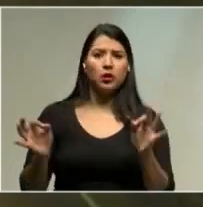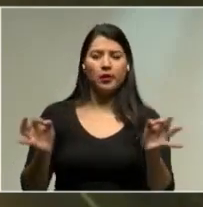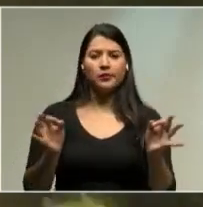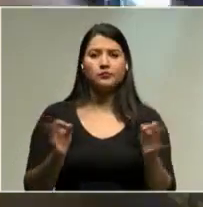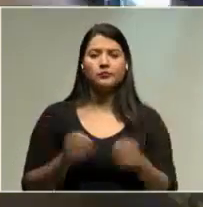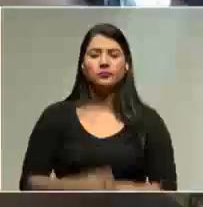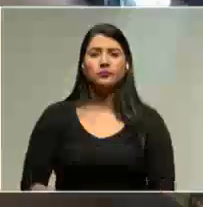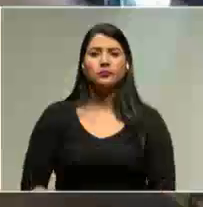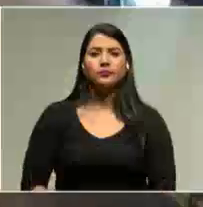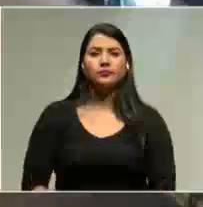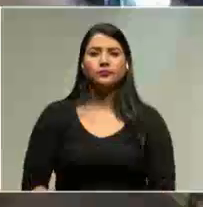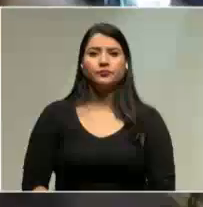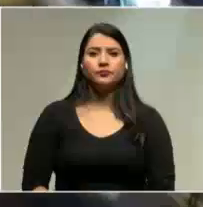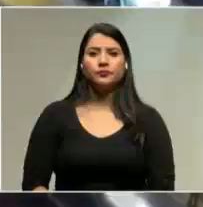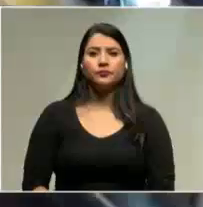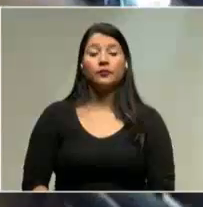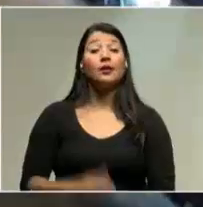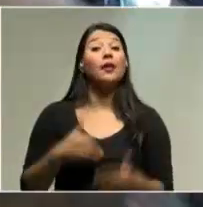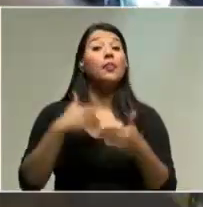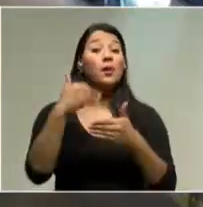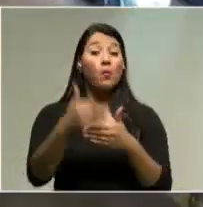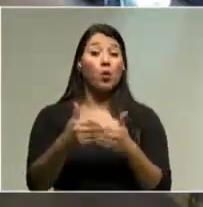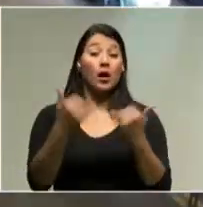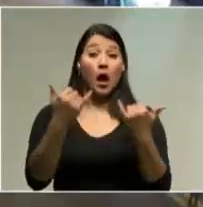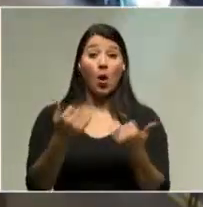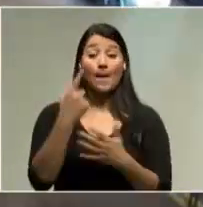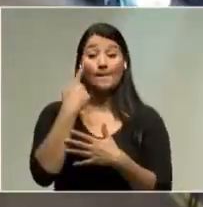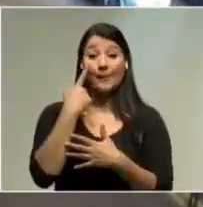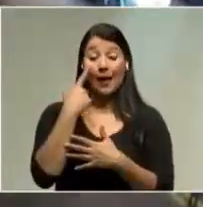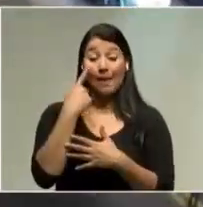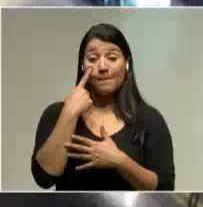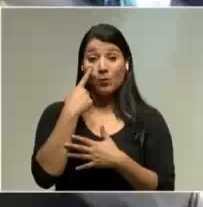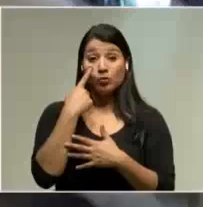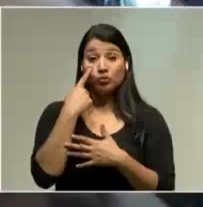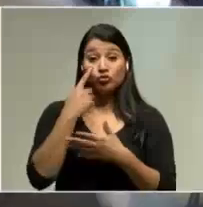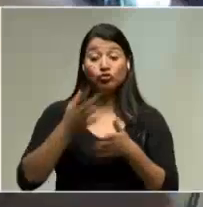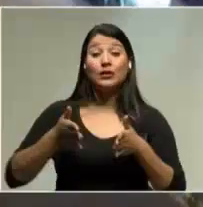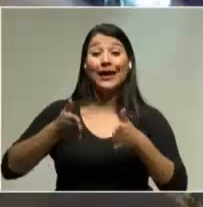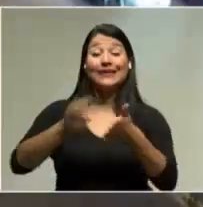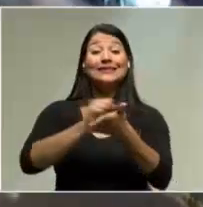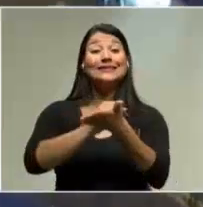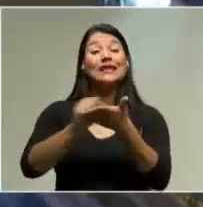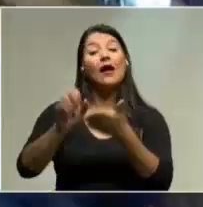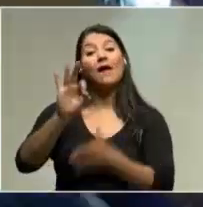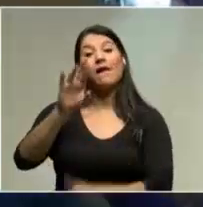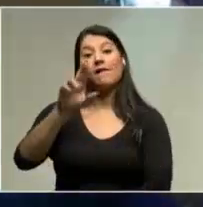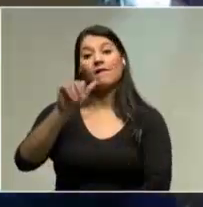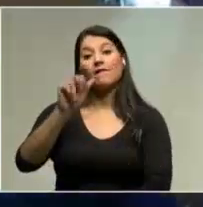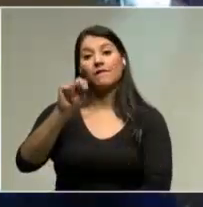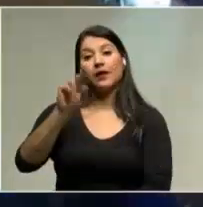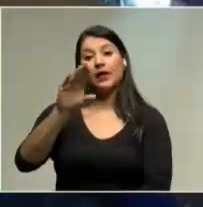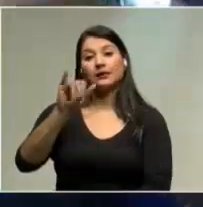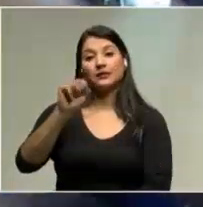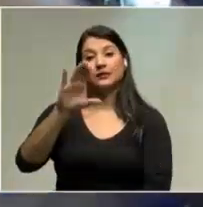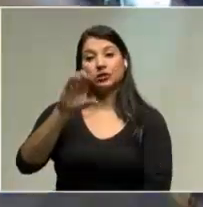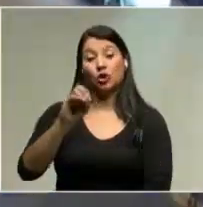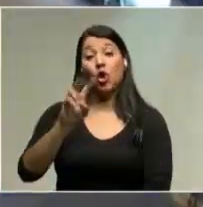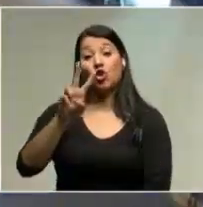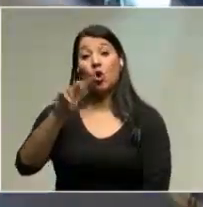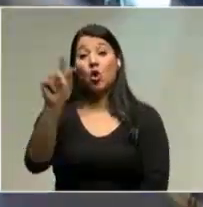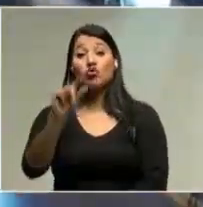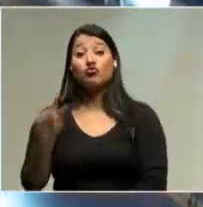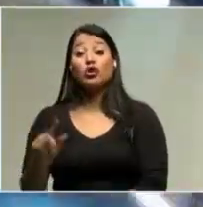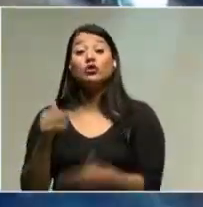con fluidez. Luego vamos a ver las cámaras en San Francisco de Dos Ríos, a la altura de la